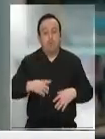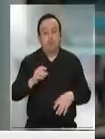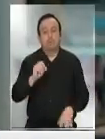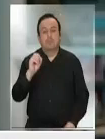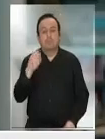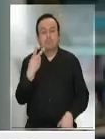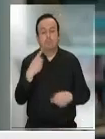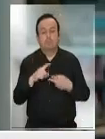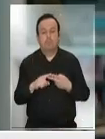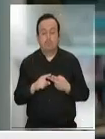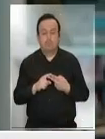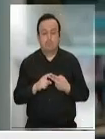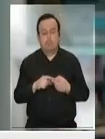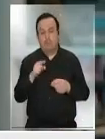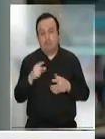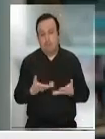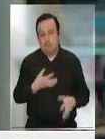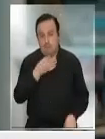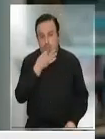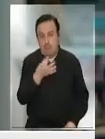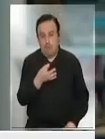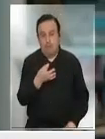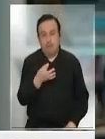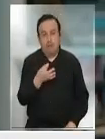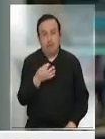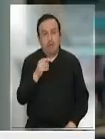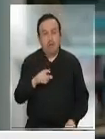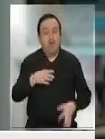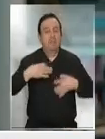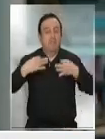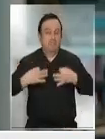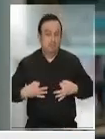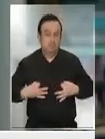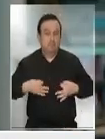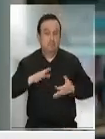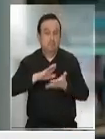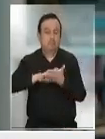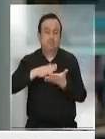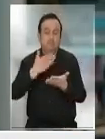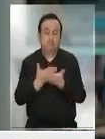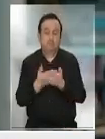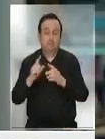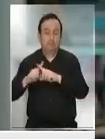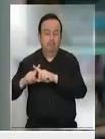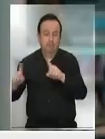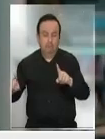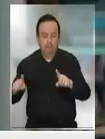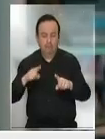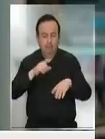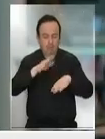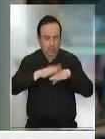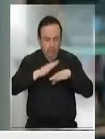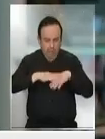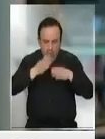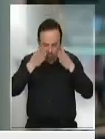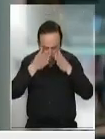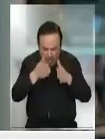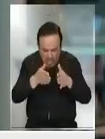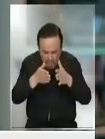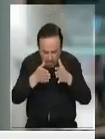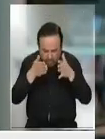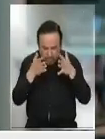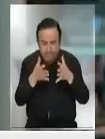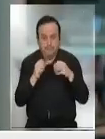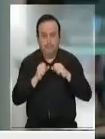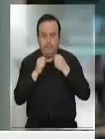segundo piso. Estamos hablando de la seguridad en salud, diferente es lo de los prestadores. Obviamente se